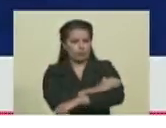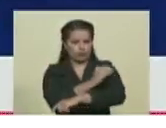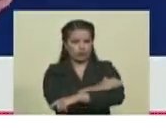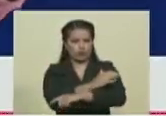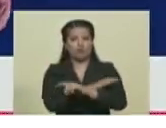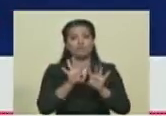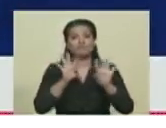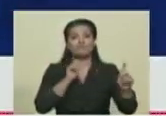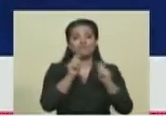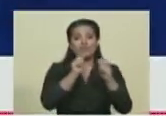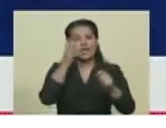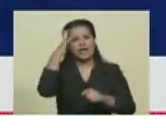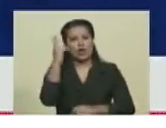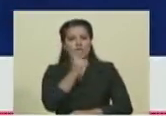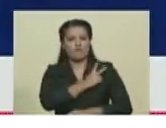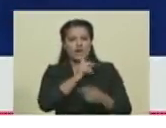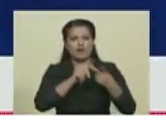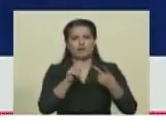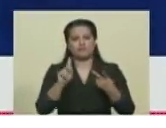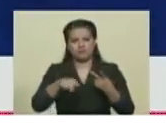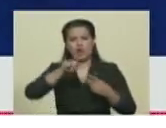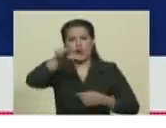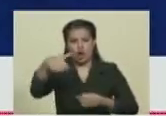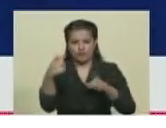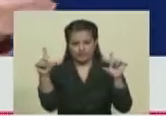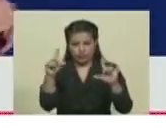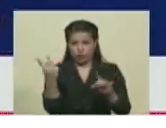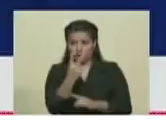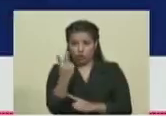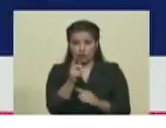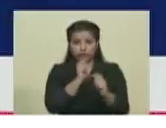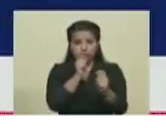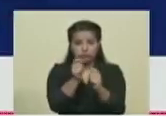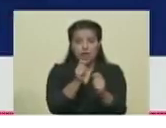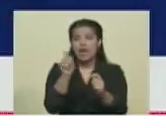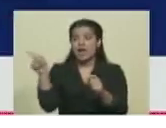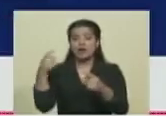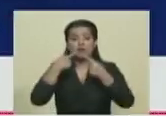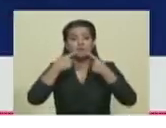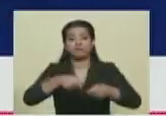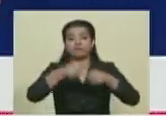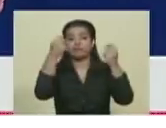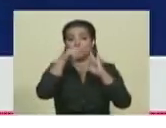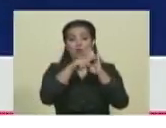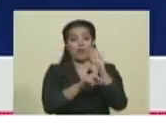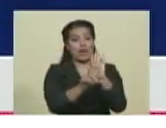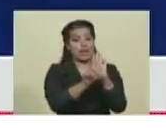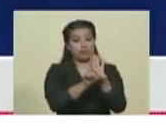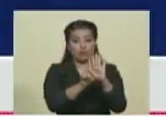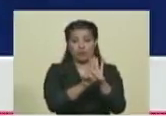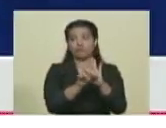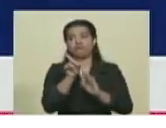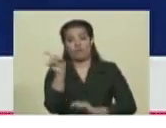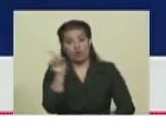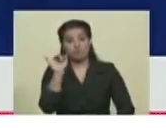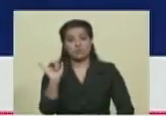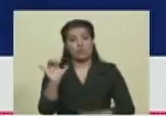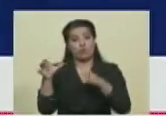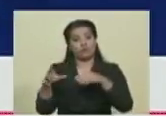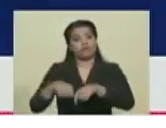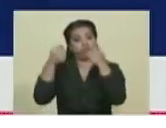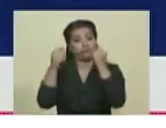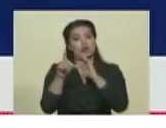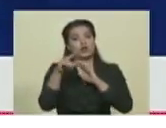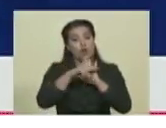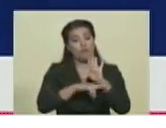por Venevisión y creo que también por Globovisión, donde claramente violaron la veda electoral, claramente, no solamente los representantes de la derecha,